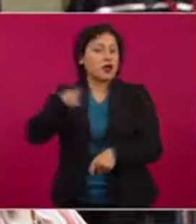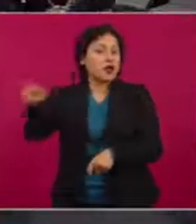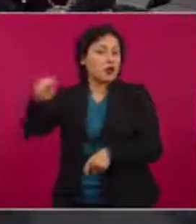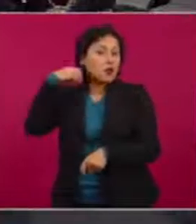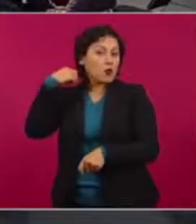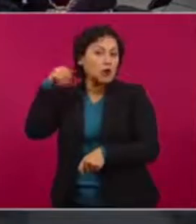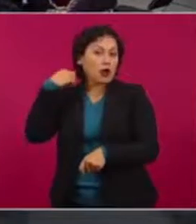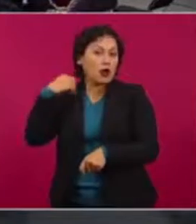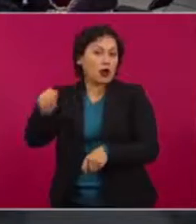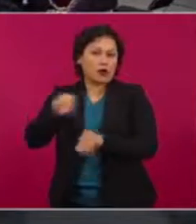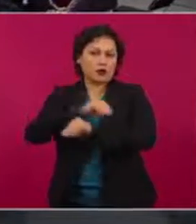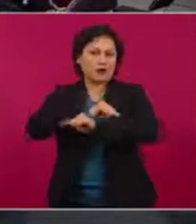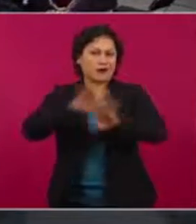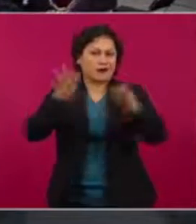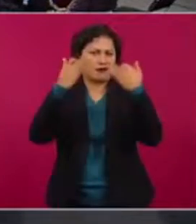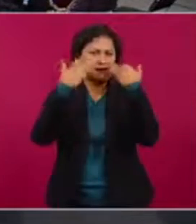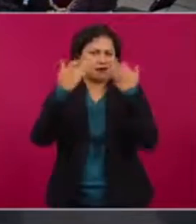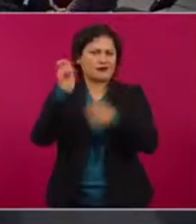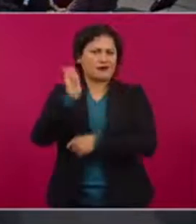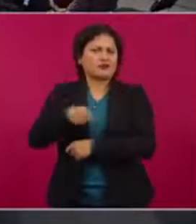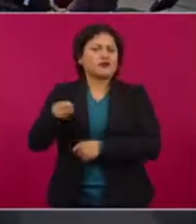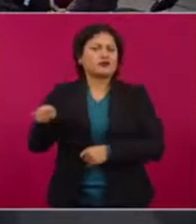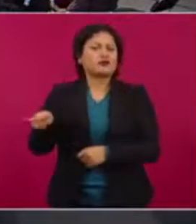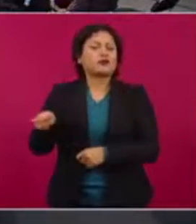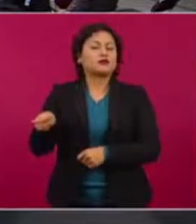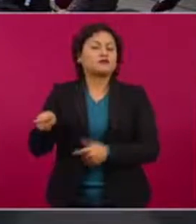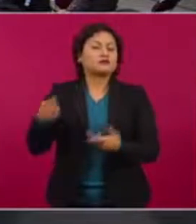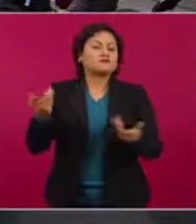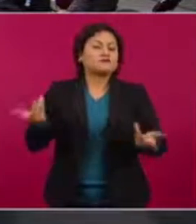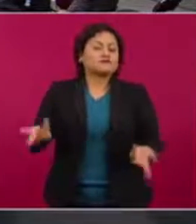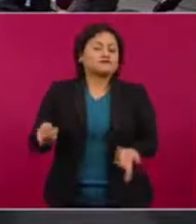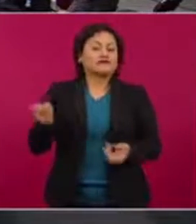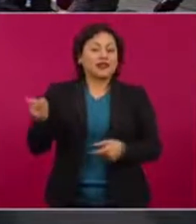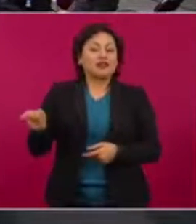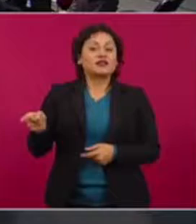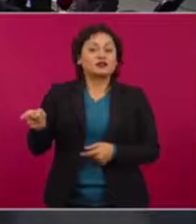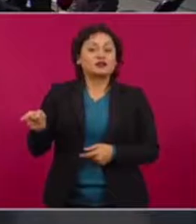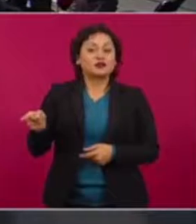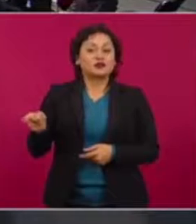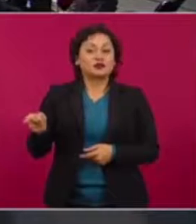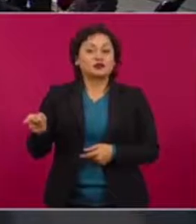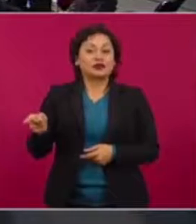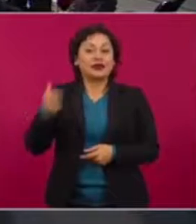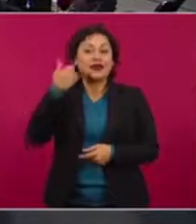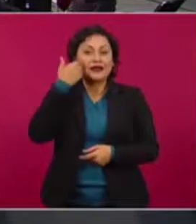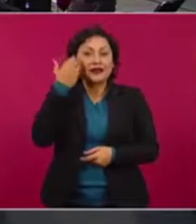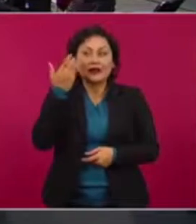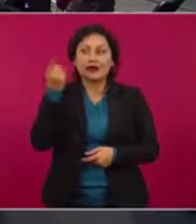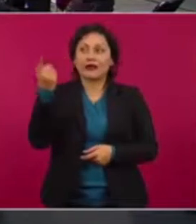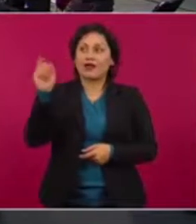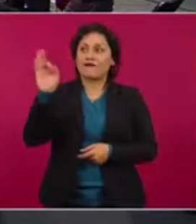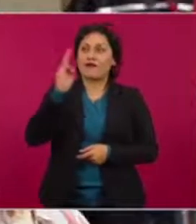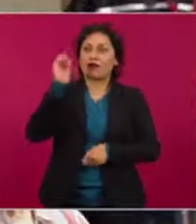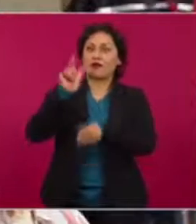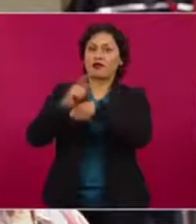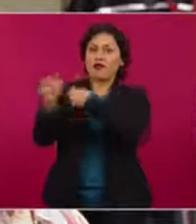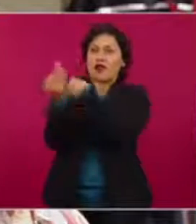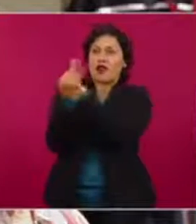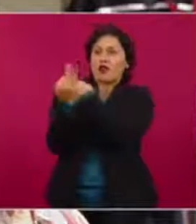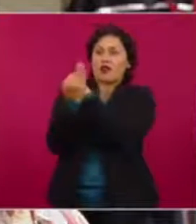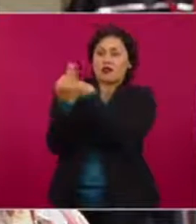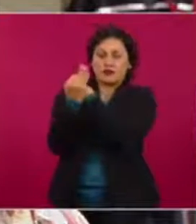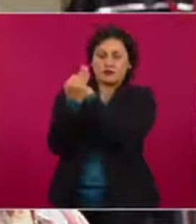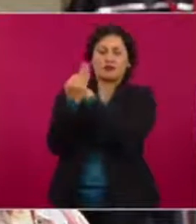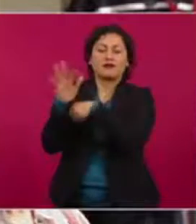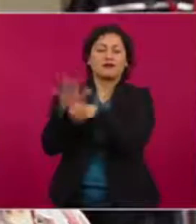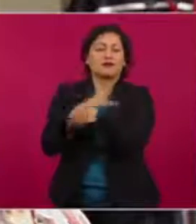ejemplo, que pues bueno, buscaban todo el tiempo a la parte federal para que les ayudara en la protección de las